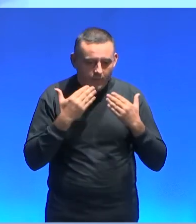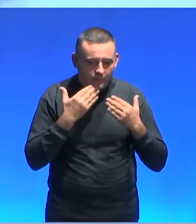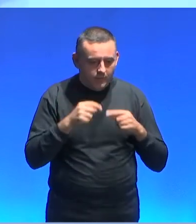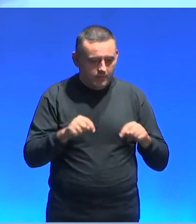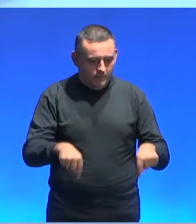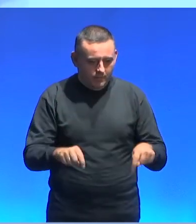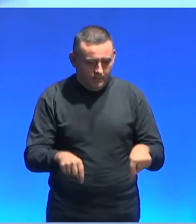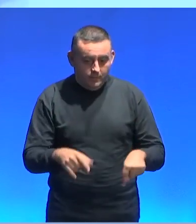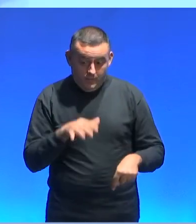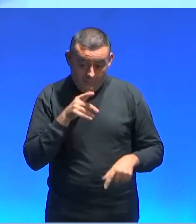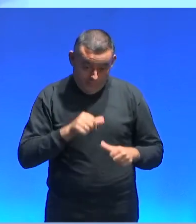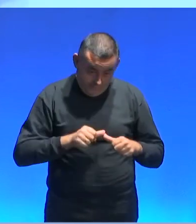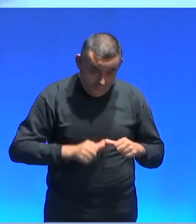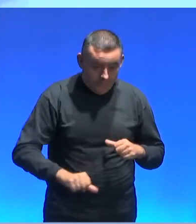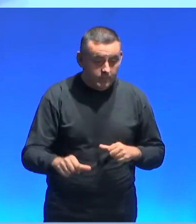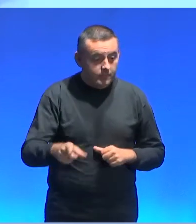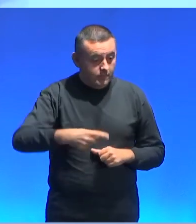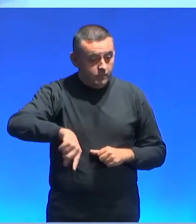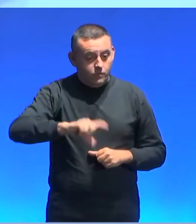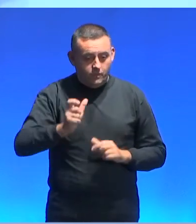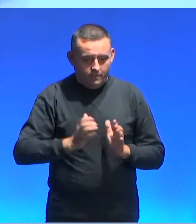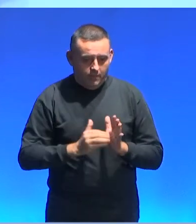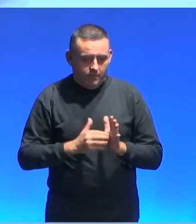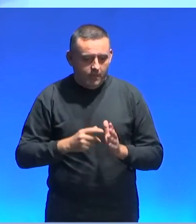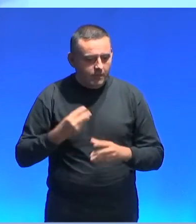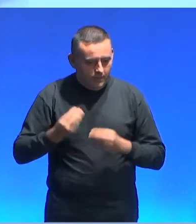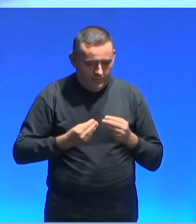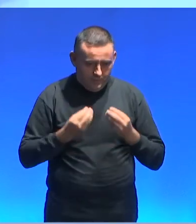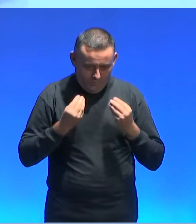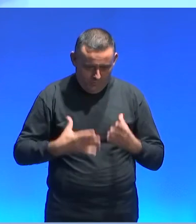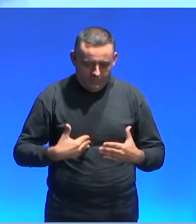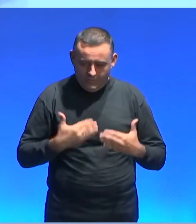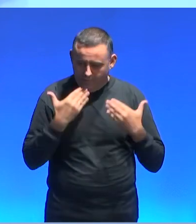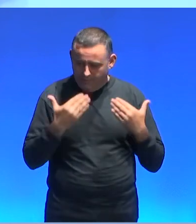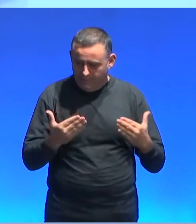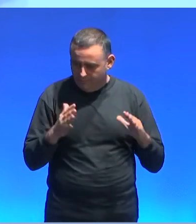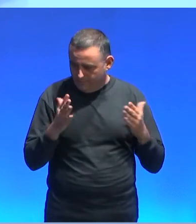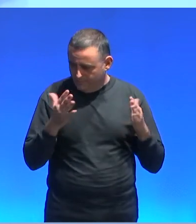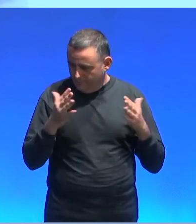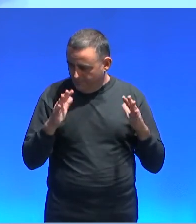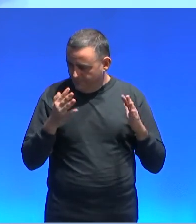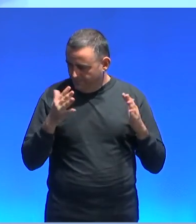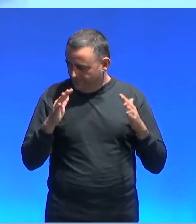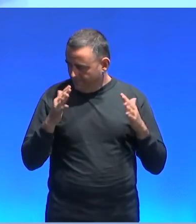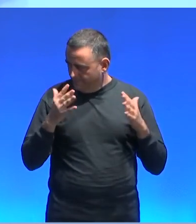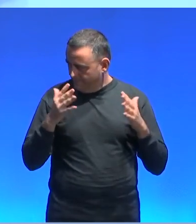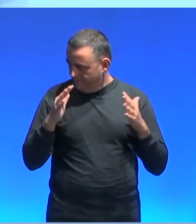interesante, la comunidad valenciana lo hará bien. Muchas gracias, Francesco.